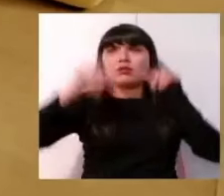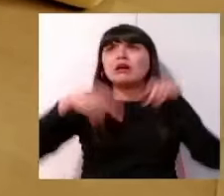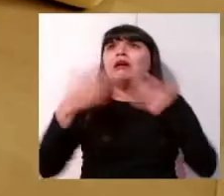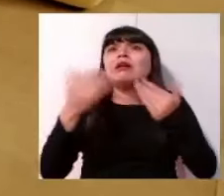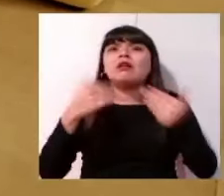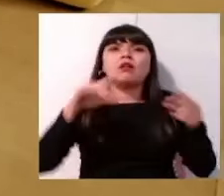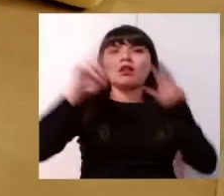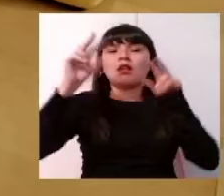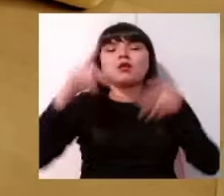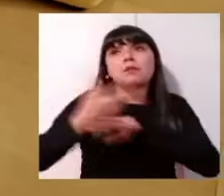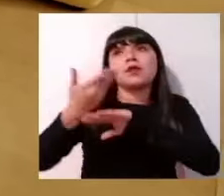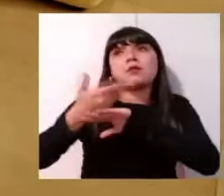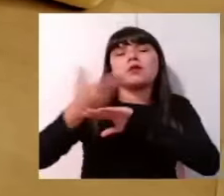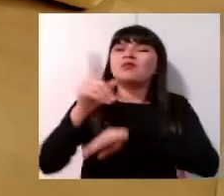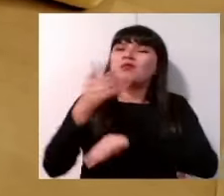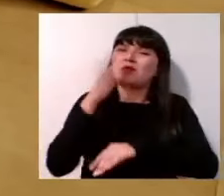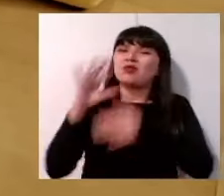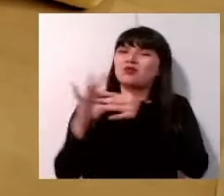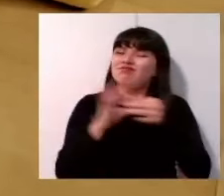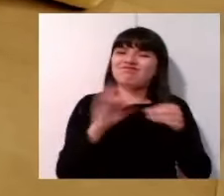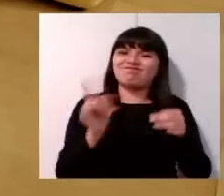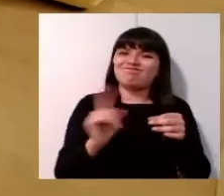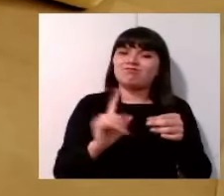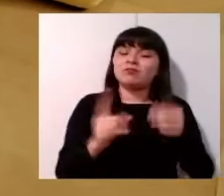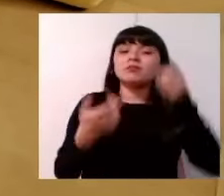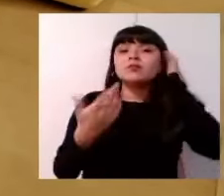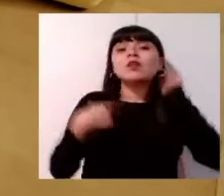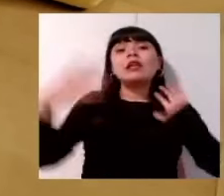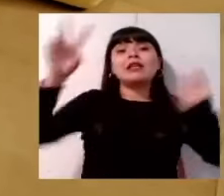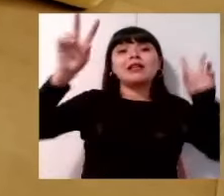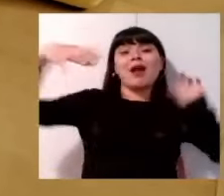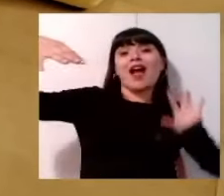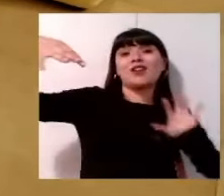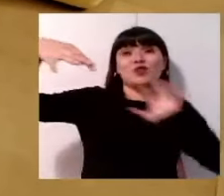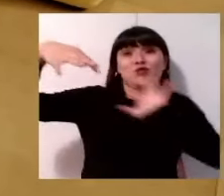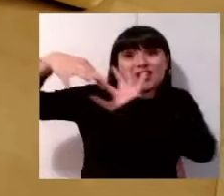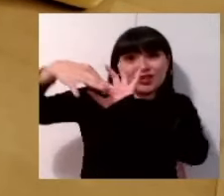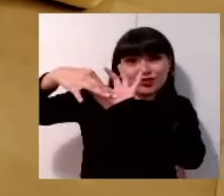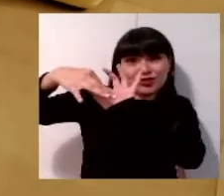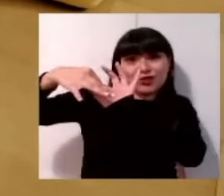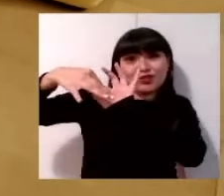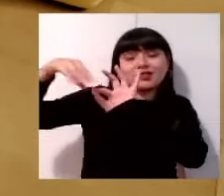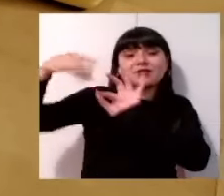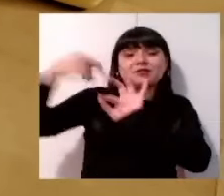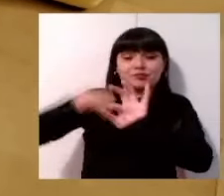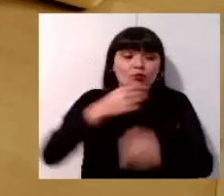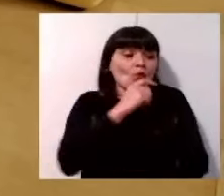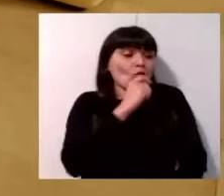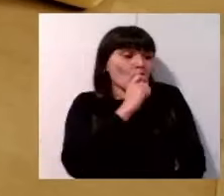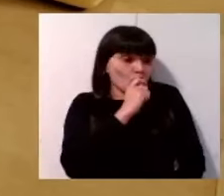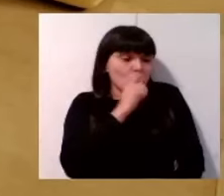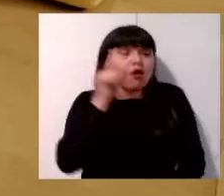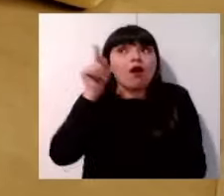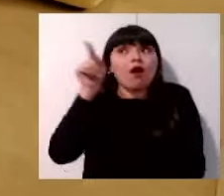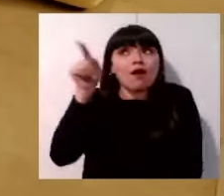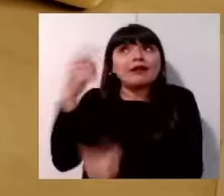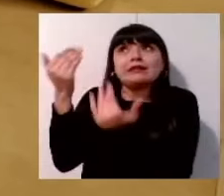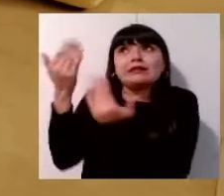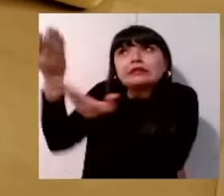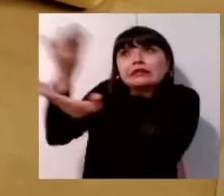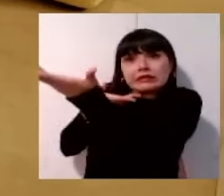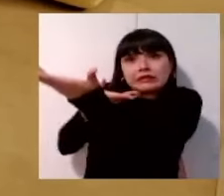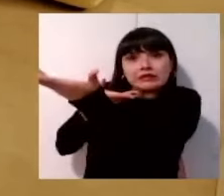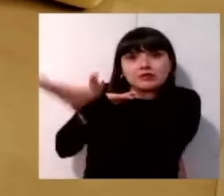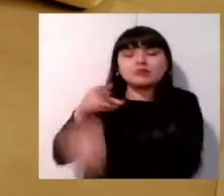estas asociaciones? Mira, las asociaciones siempre y en general en sueño, el concepto es intervenir primero de día, ¿ya?